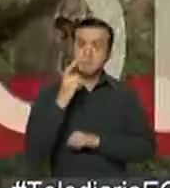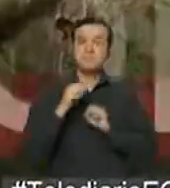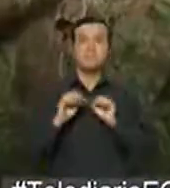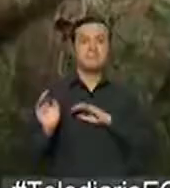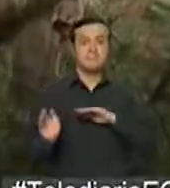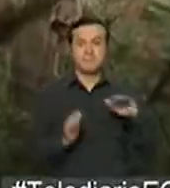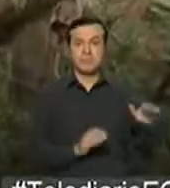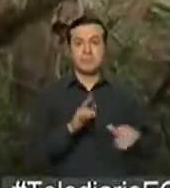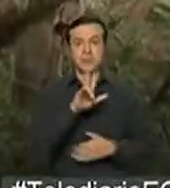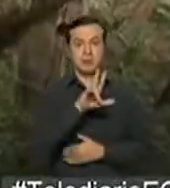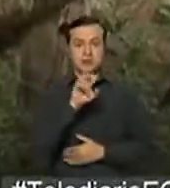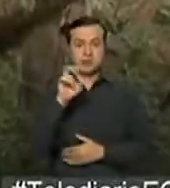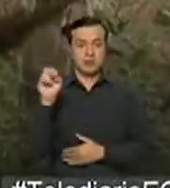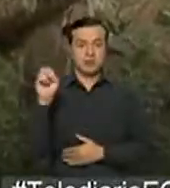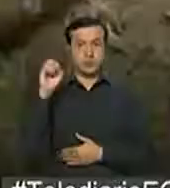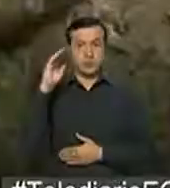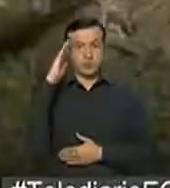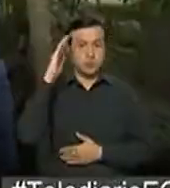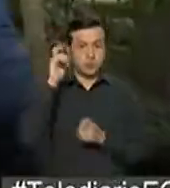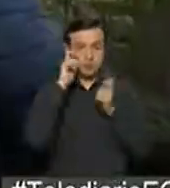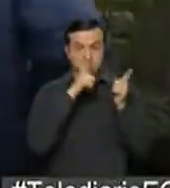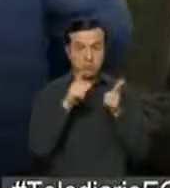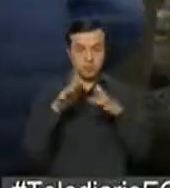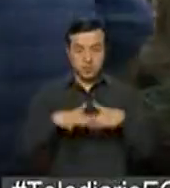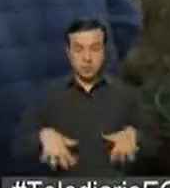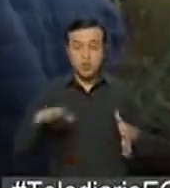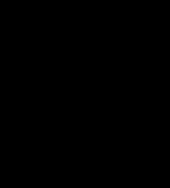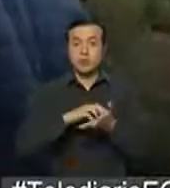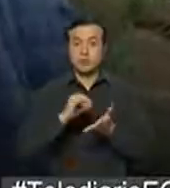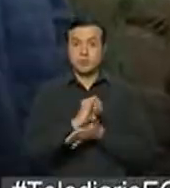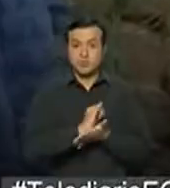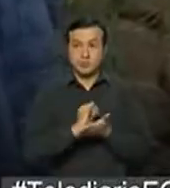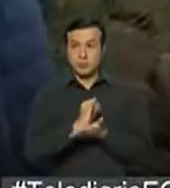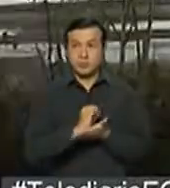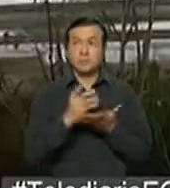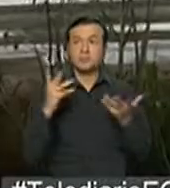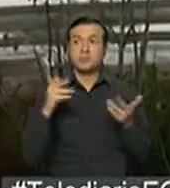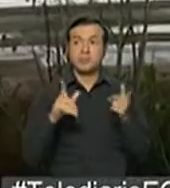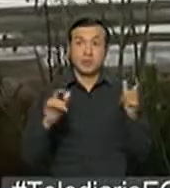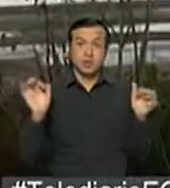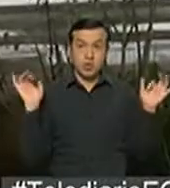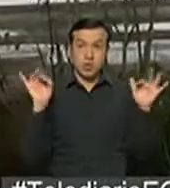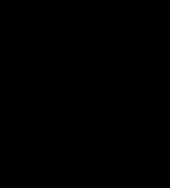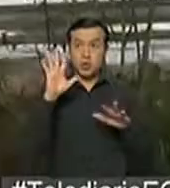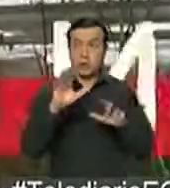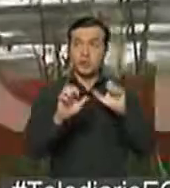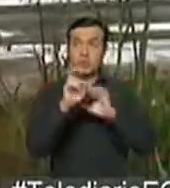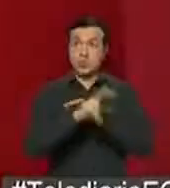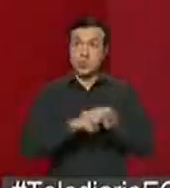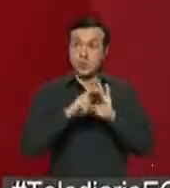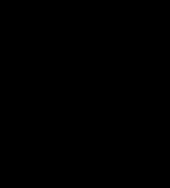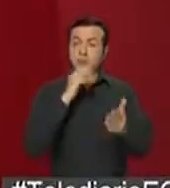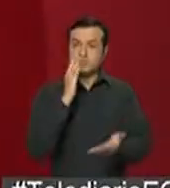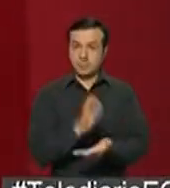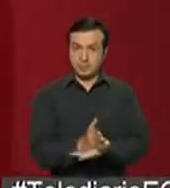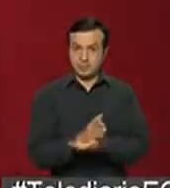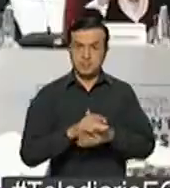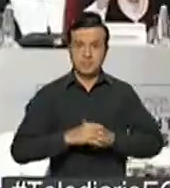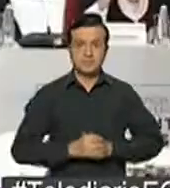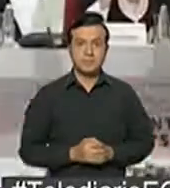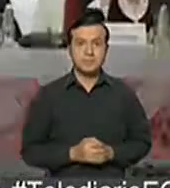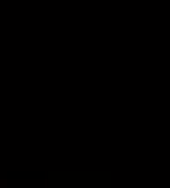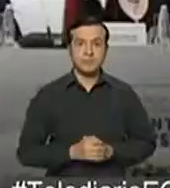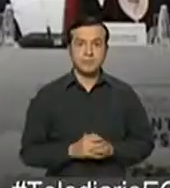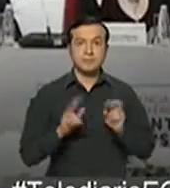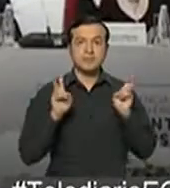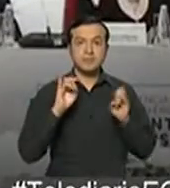300 policías vigilan la zona de Buenos Aires en la provincia de Imbabura para evitar la minería ilegal.